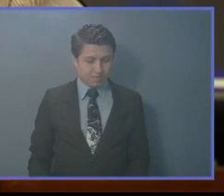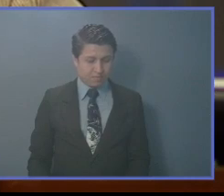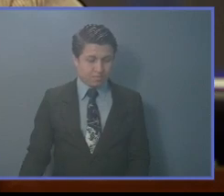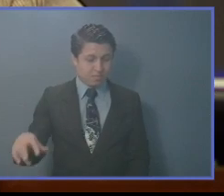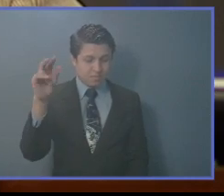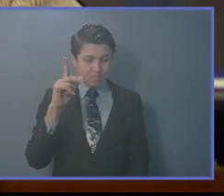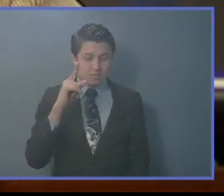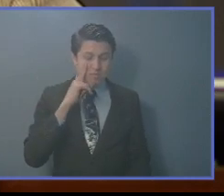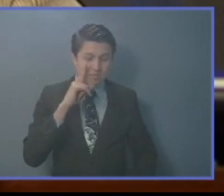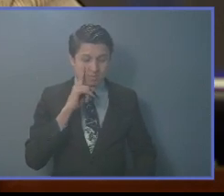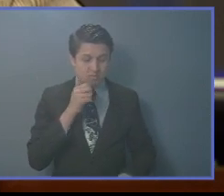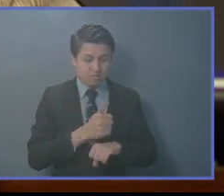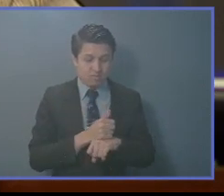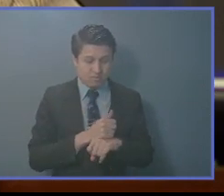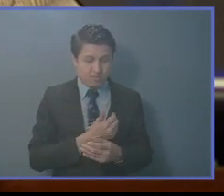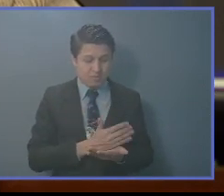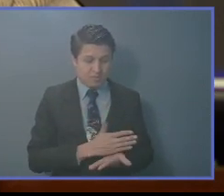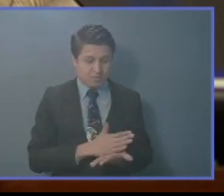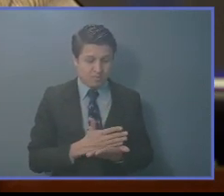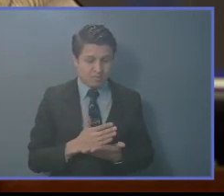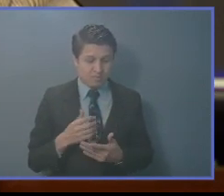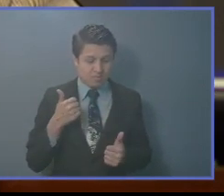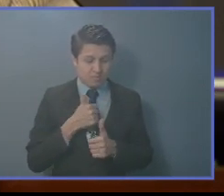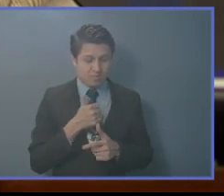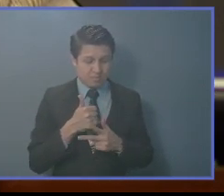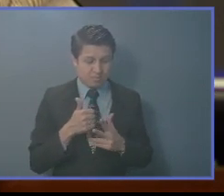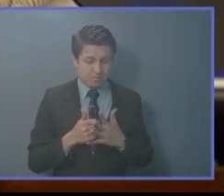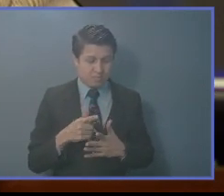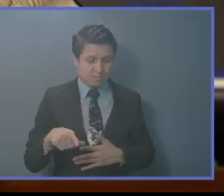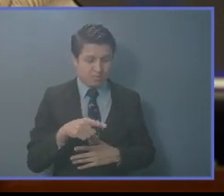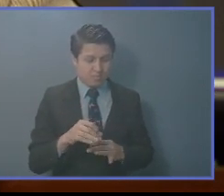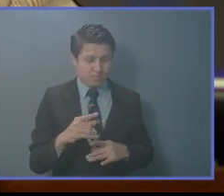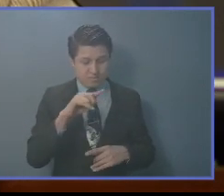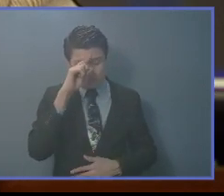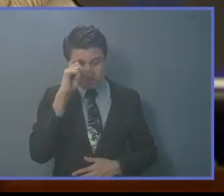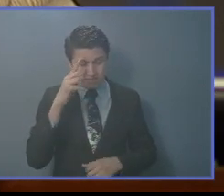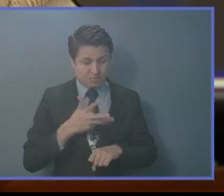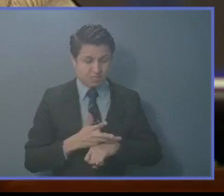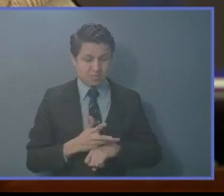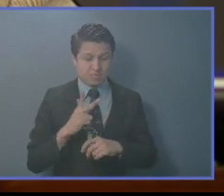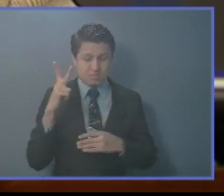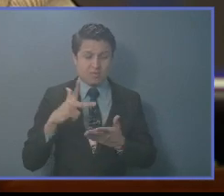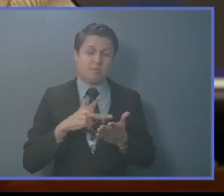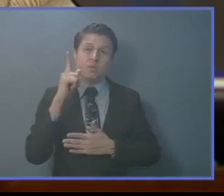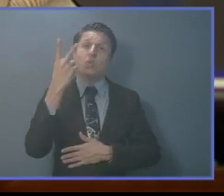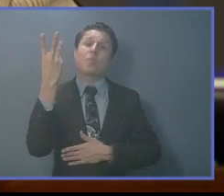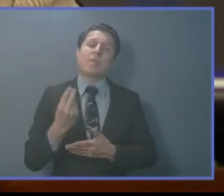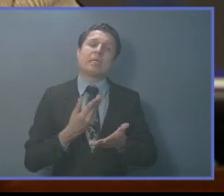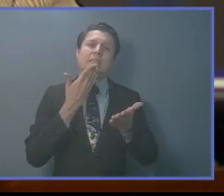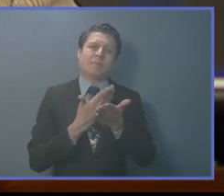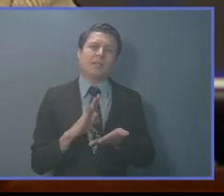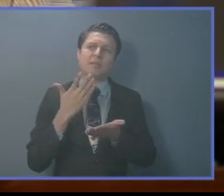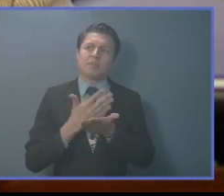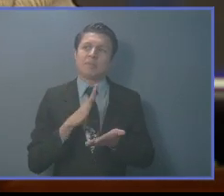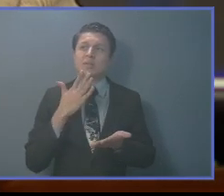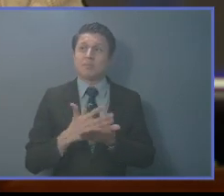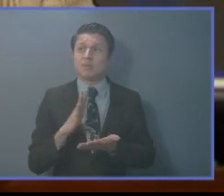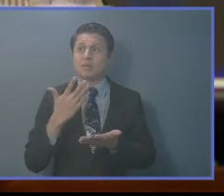3. Mantener desinfectadas cada una de las unidades de transporte público o mínimo 3 veces al día. Las actividades de desinfección